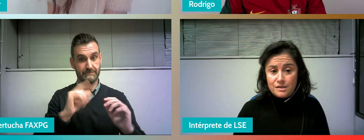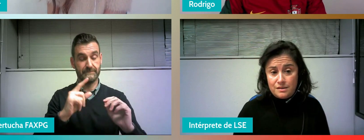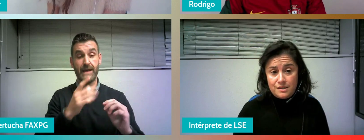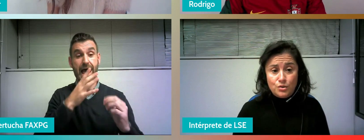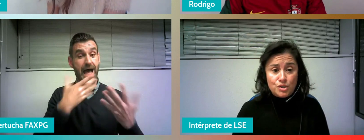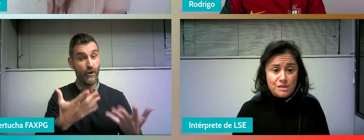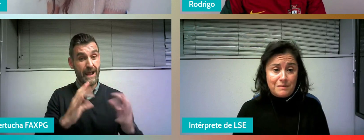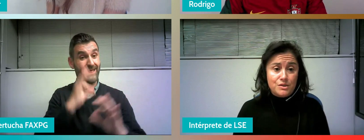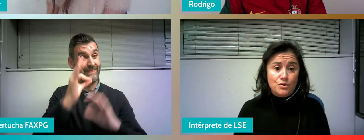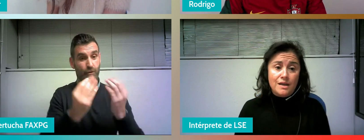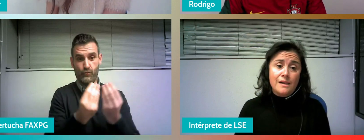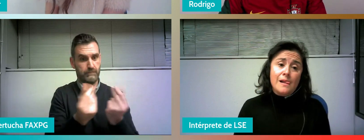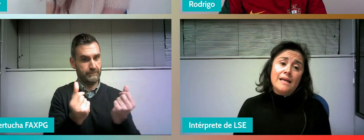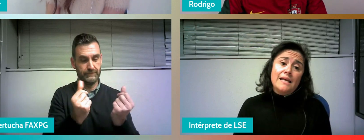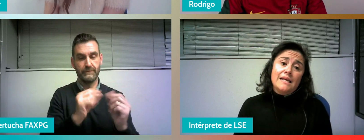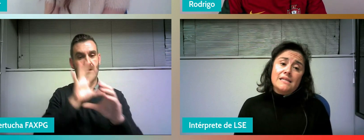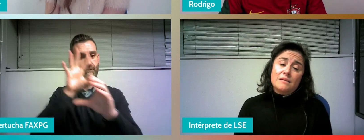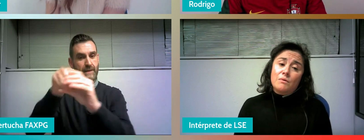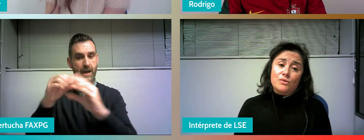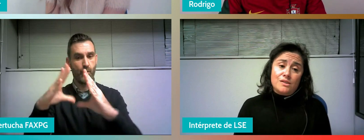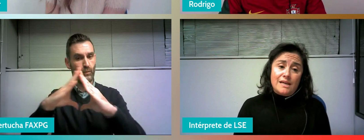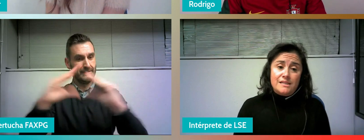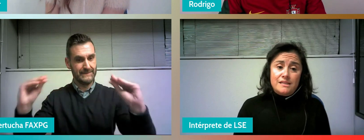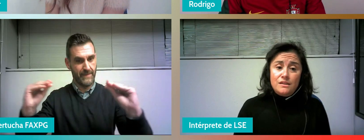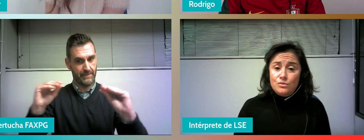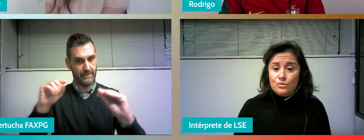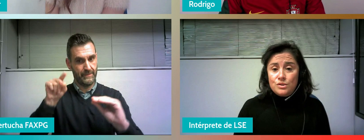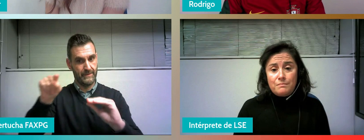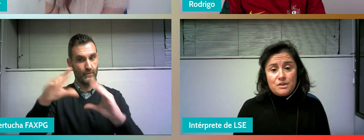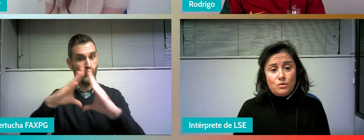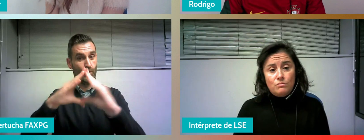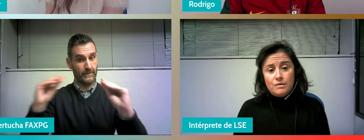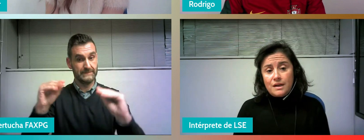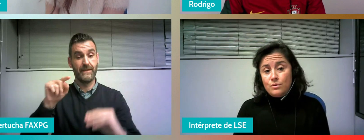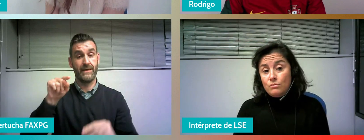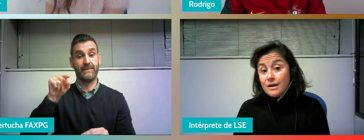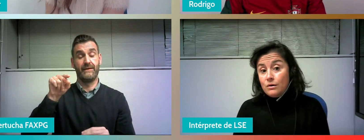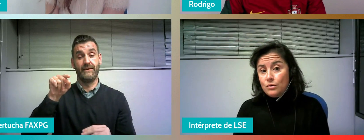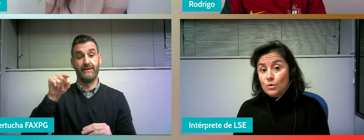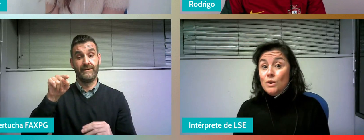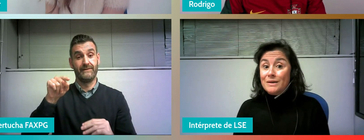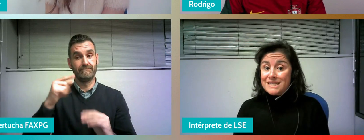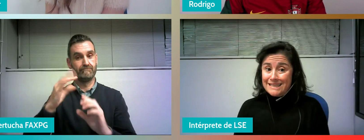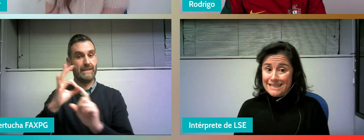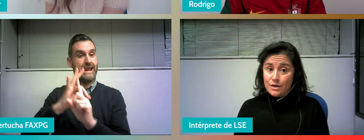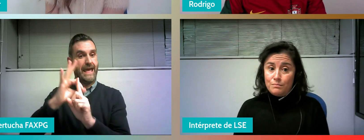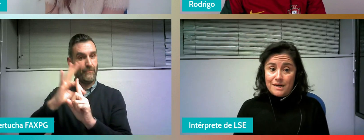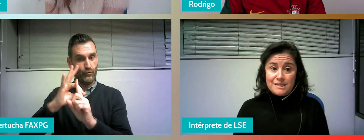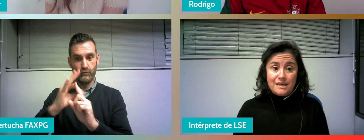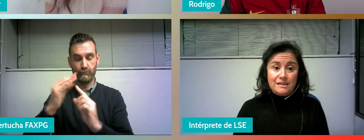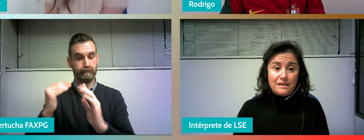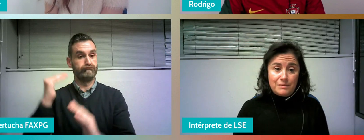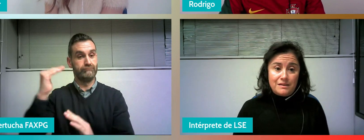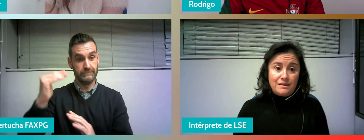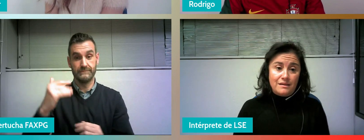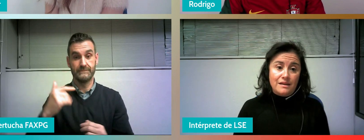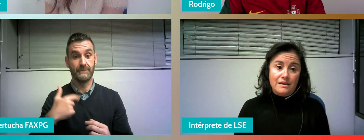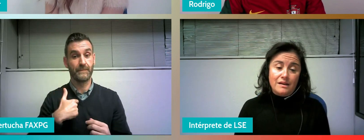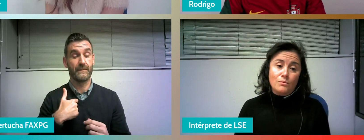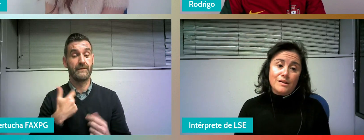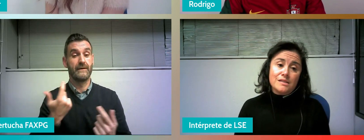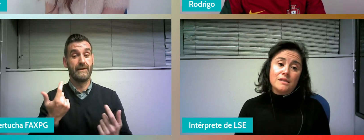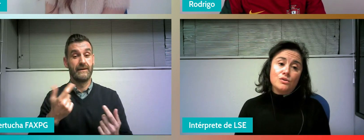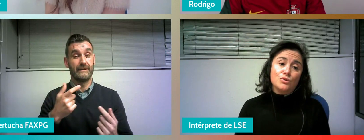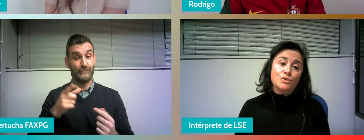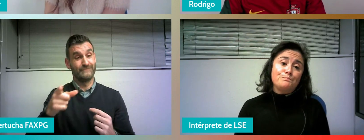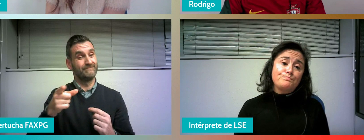lengua de signos española, en este momento está extinto, ya pasó un grado universitario para ser intérprete de